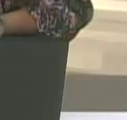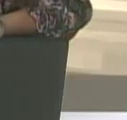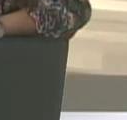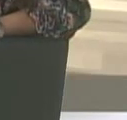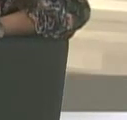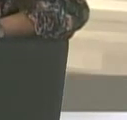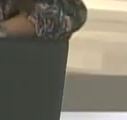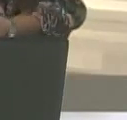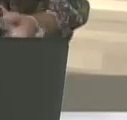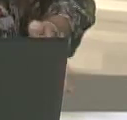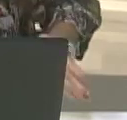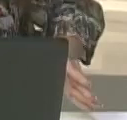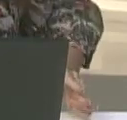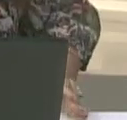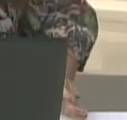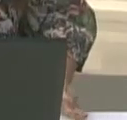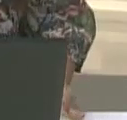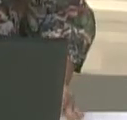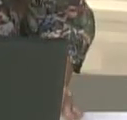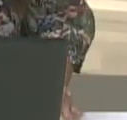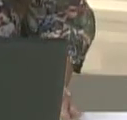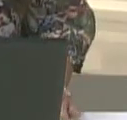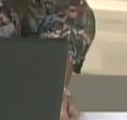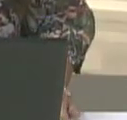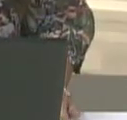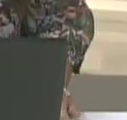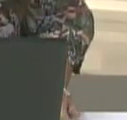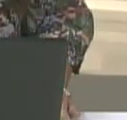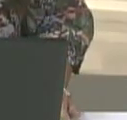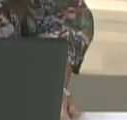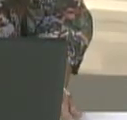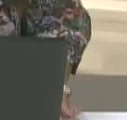de la rebelión cívico-militar del 27 de noviembre de 1992.